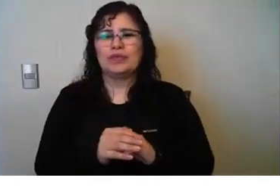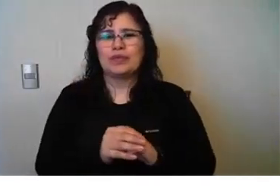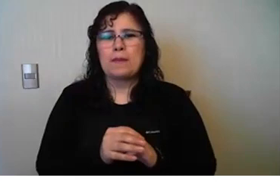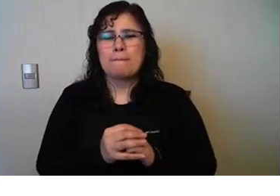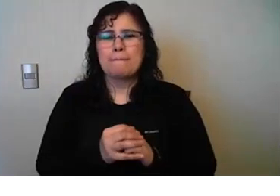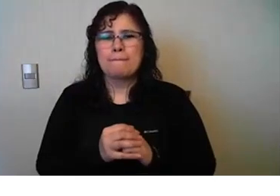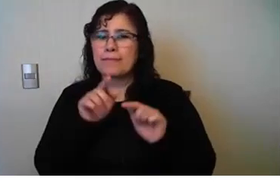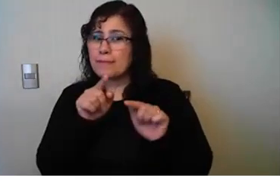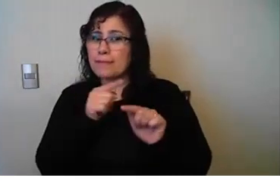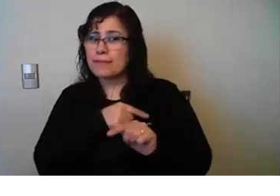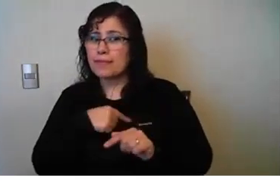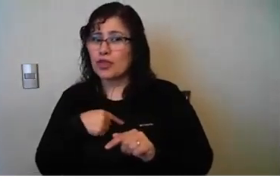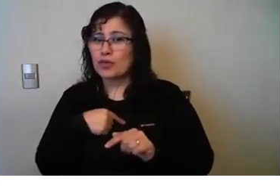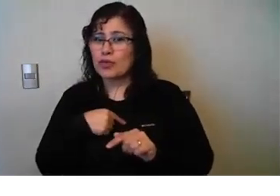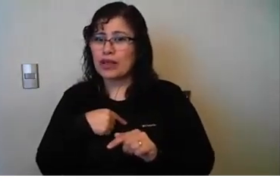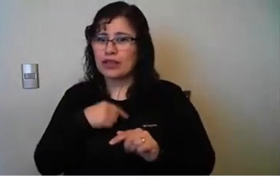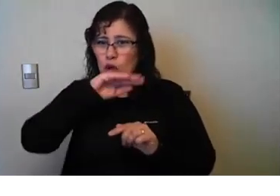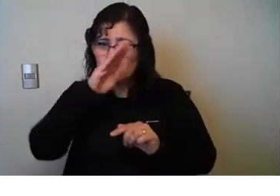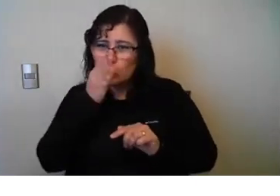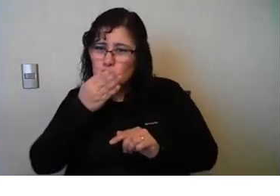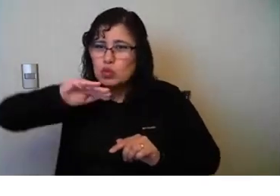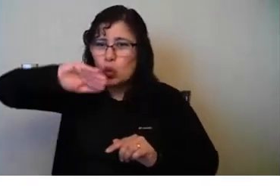que se denomina surco central.